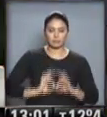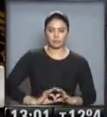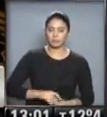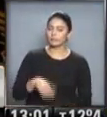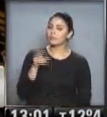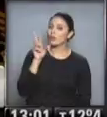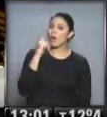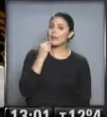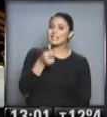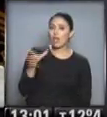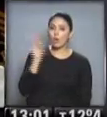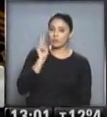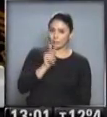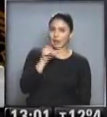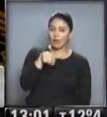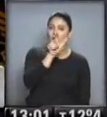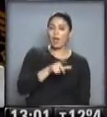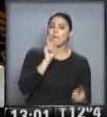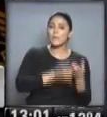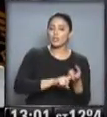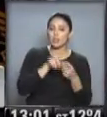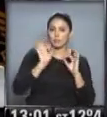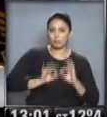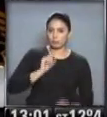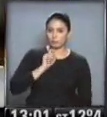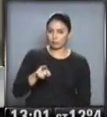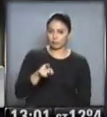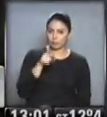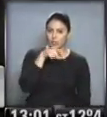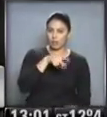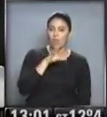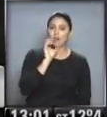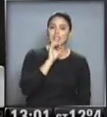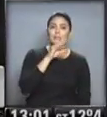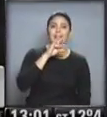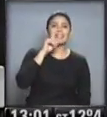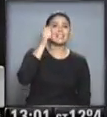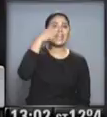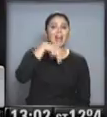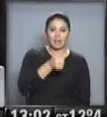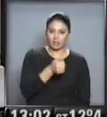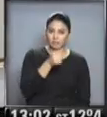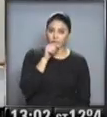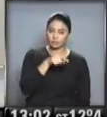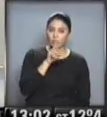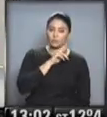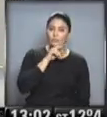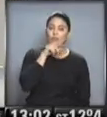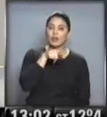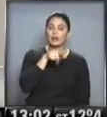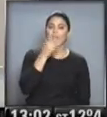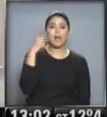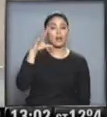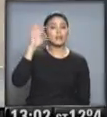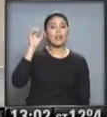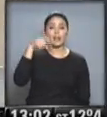la esposa del encargado del edificio de reunión y a el 2003 60 estamos hablando de diana saettone recordemos